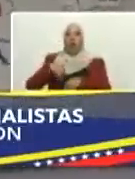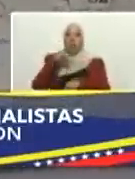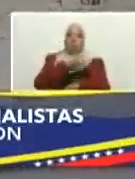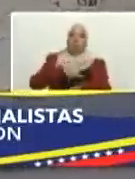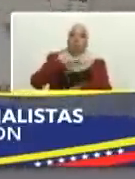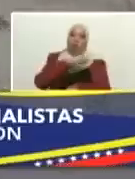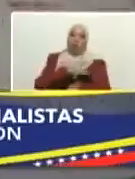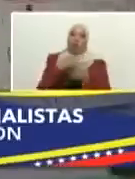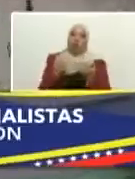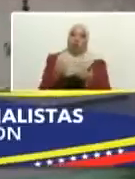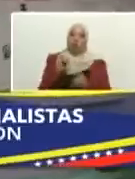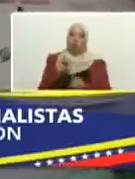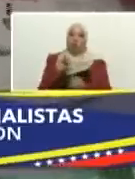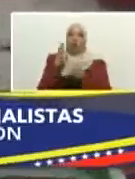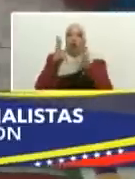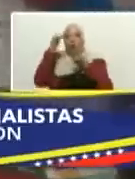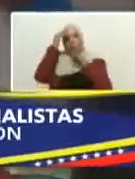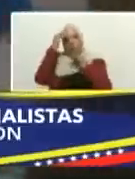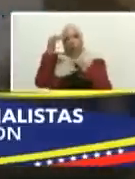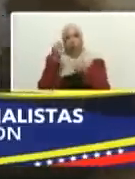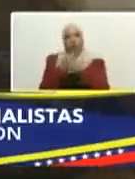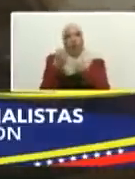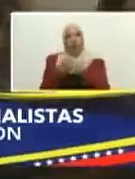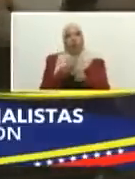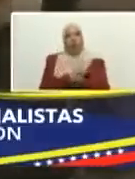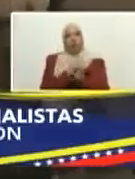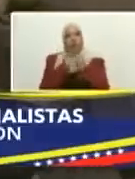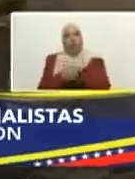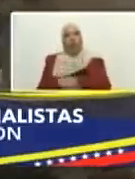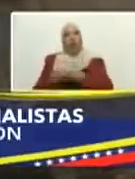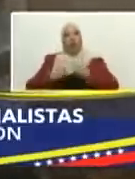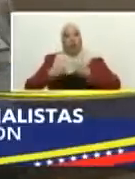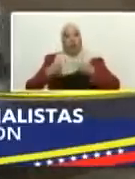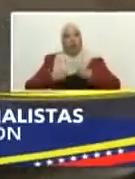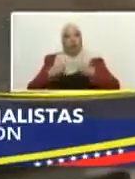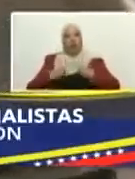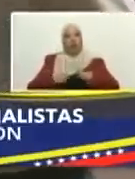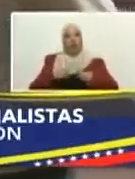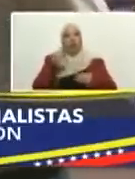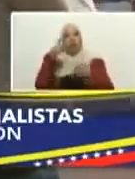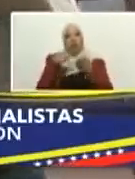ya tenemos por atender y transformarle la vida a